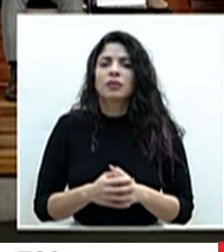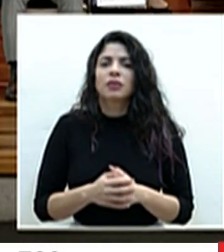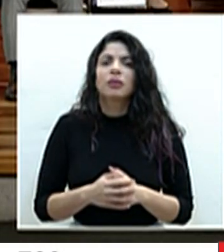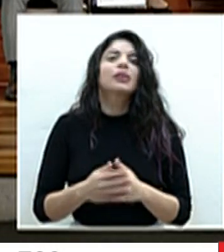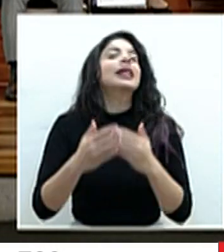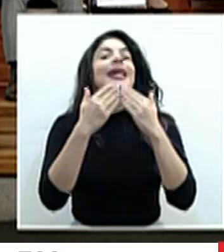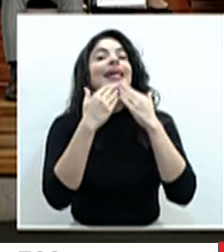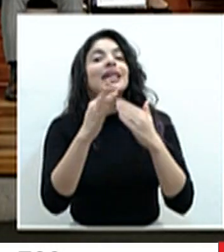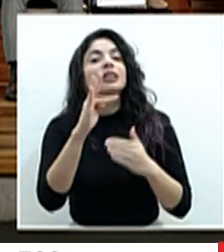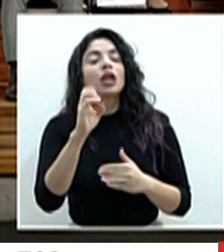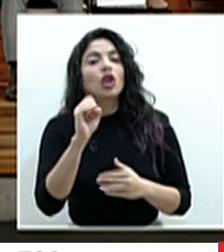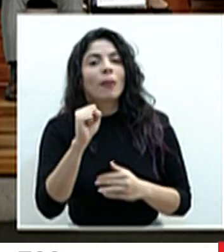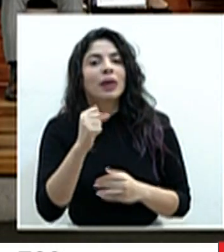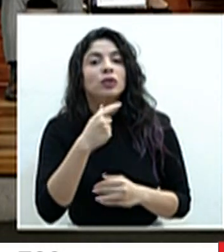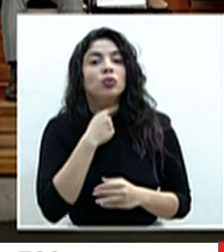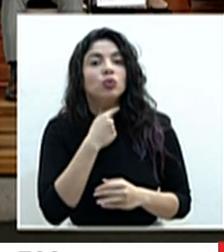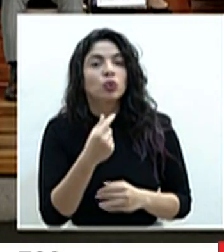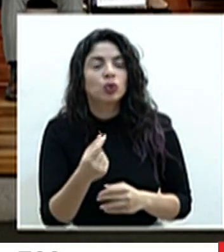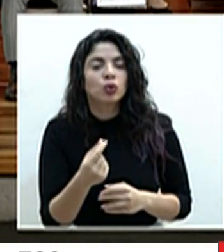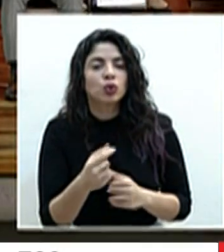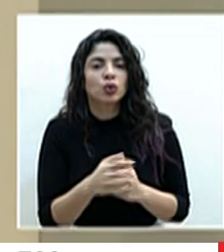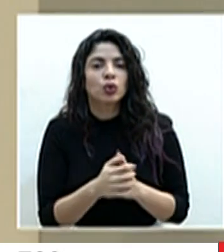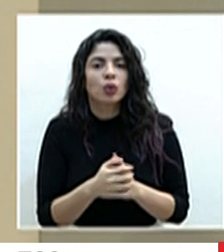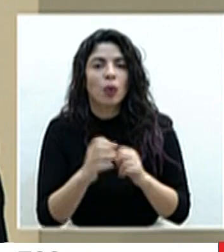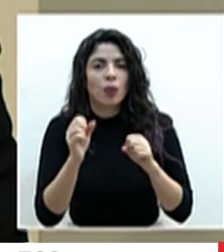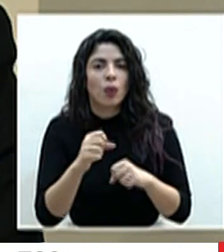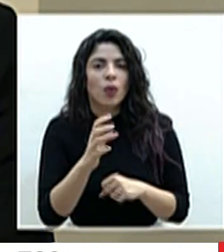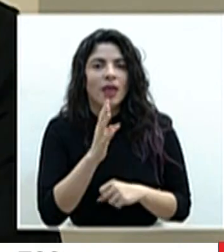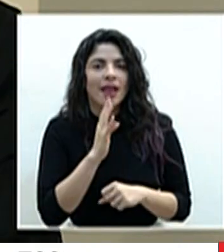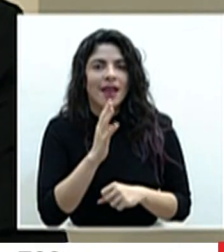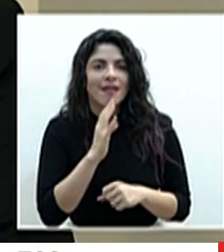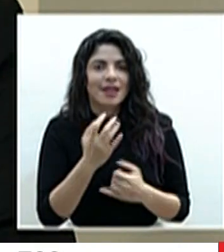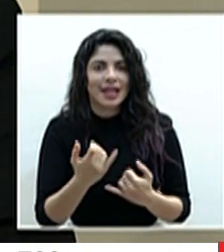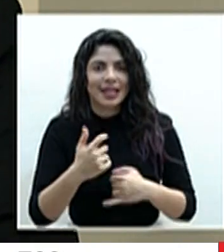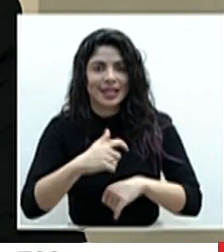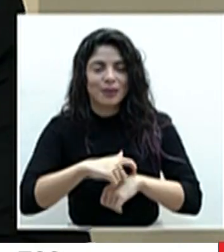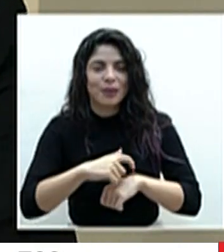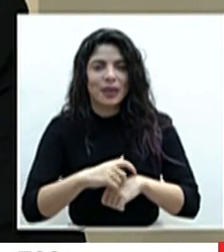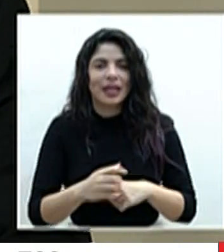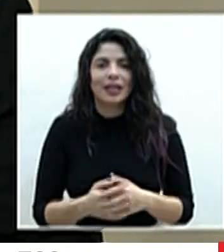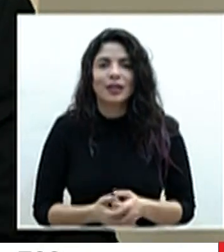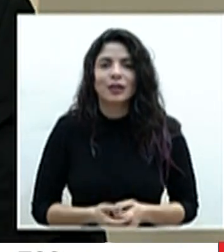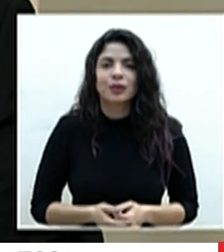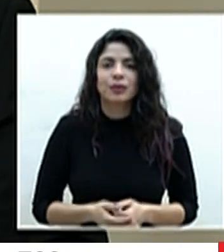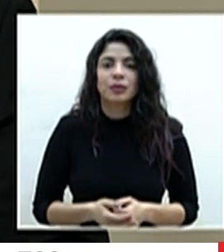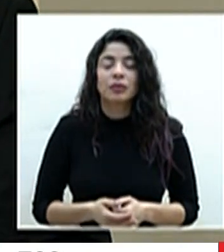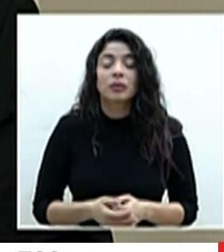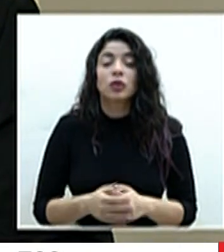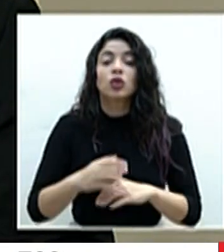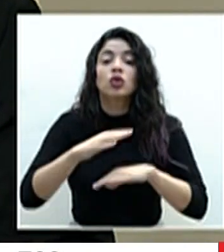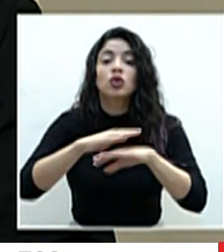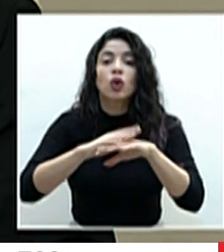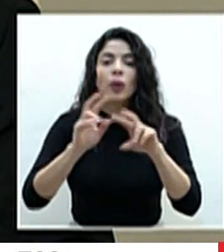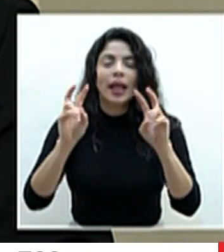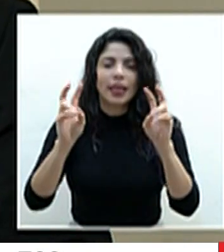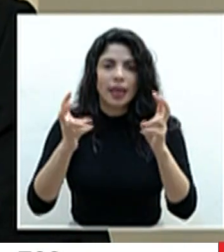Gracias, Tomás, y un gusto también poder conversar en esta oportunidad. En